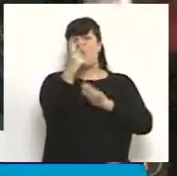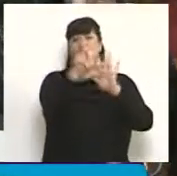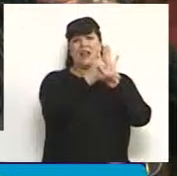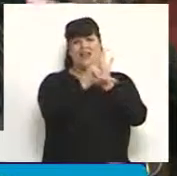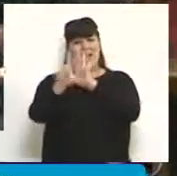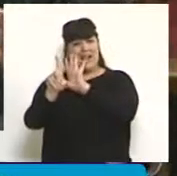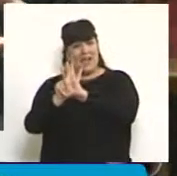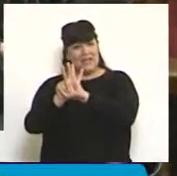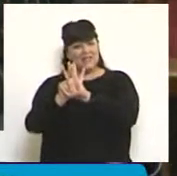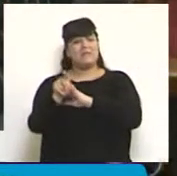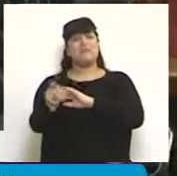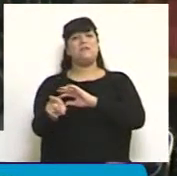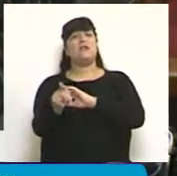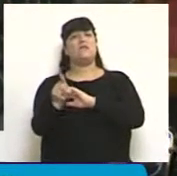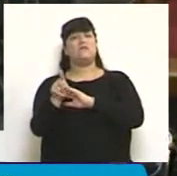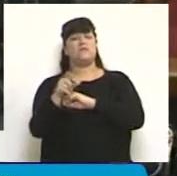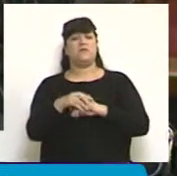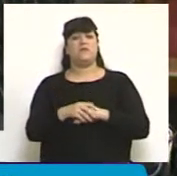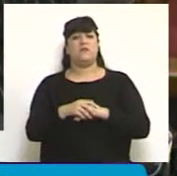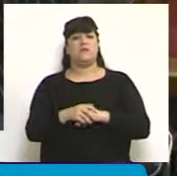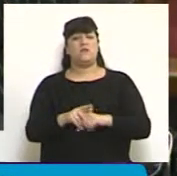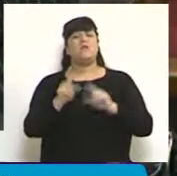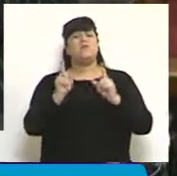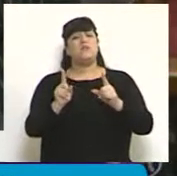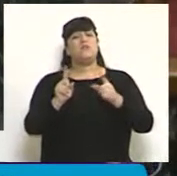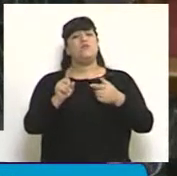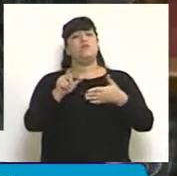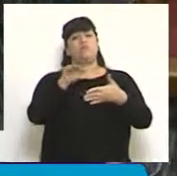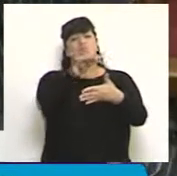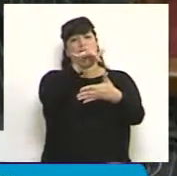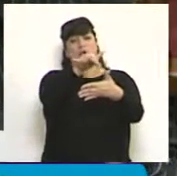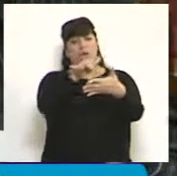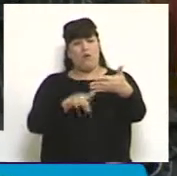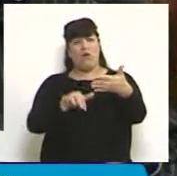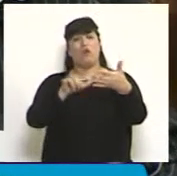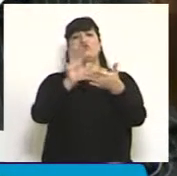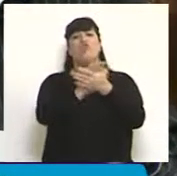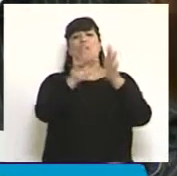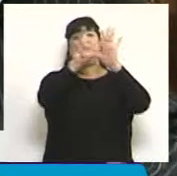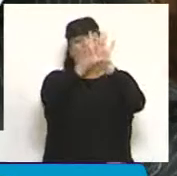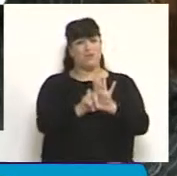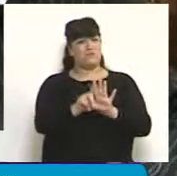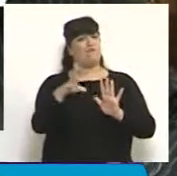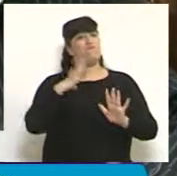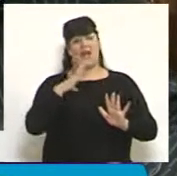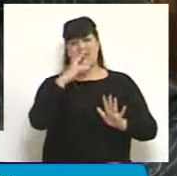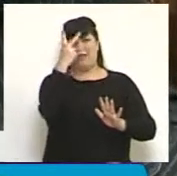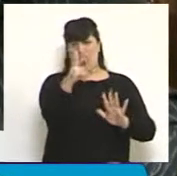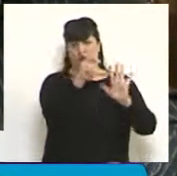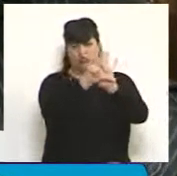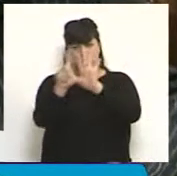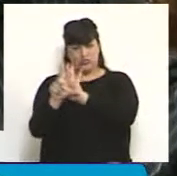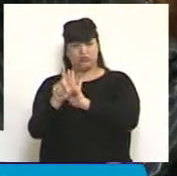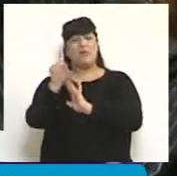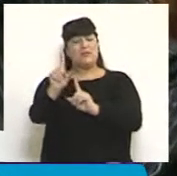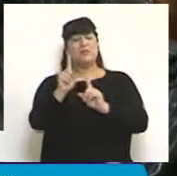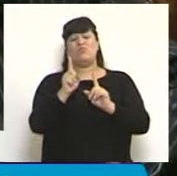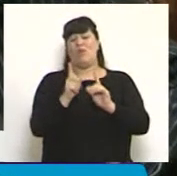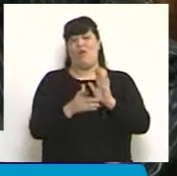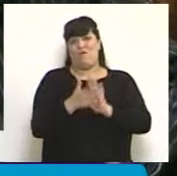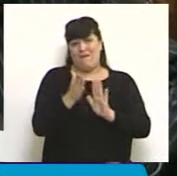no están en el paquete, digamos así, de leyes que van a modificarse